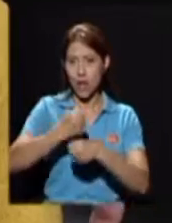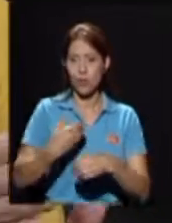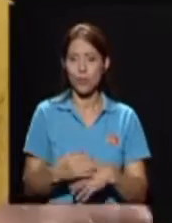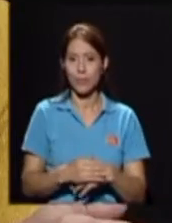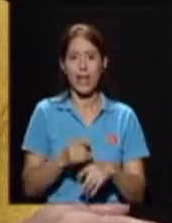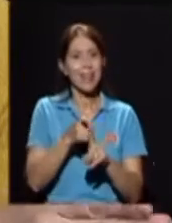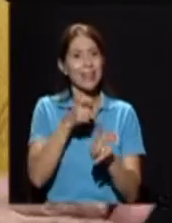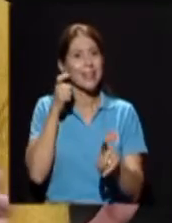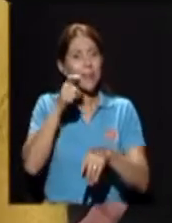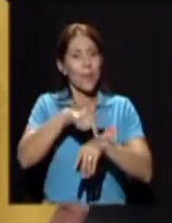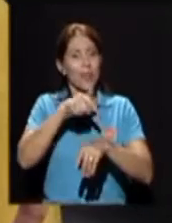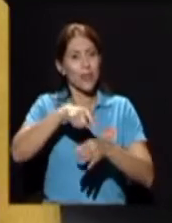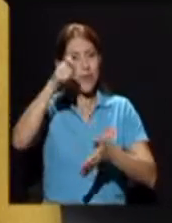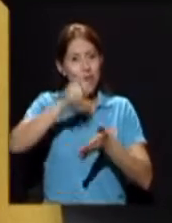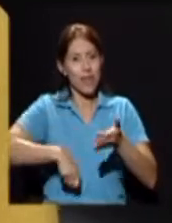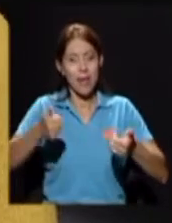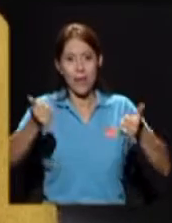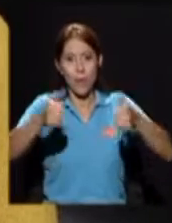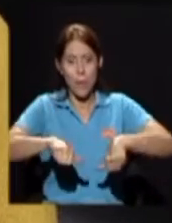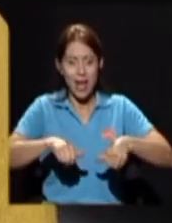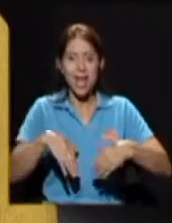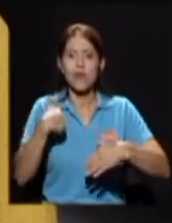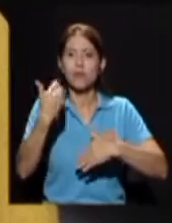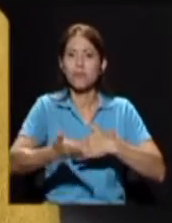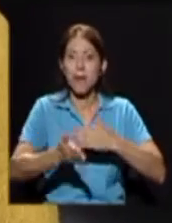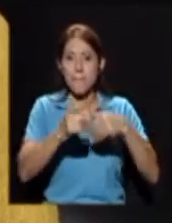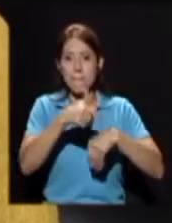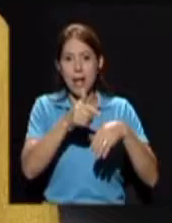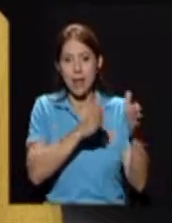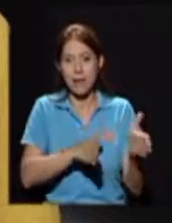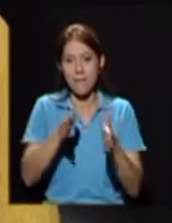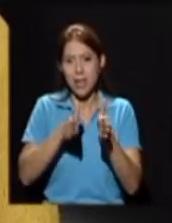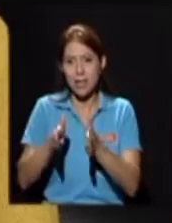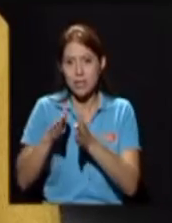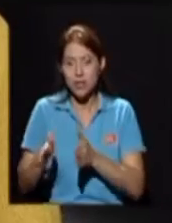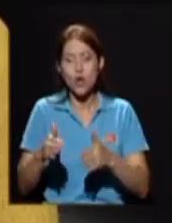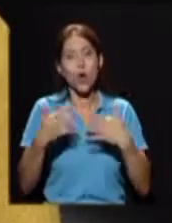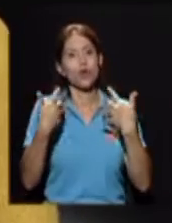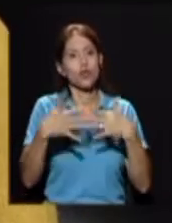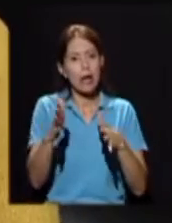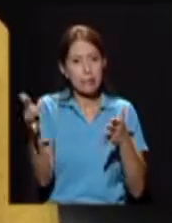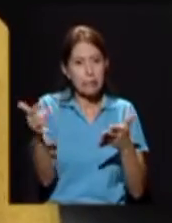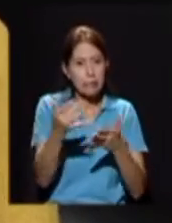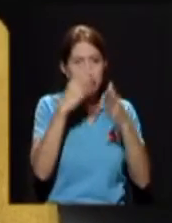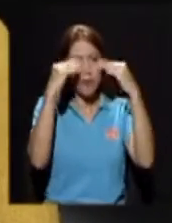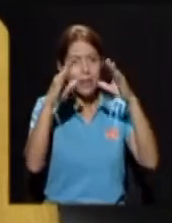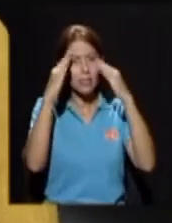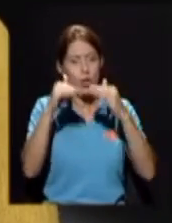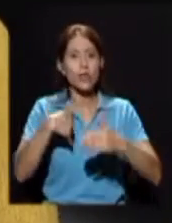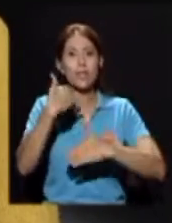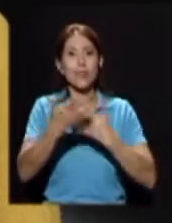la firma del convenio, toda la parte de planificación, hasta su publicación fueron 24